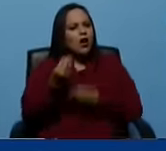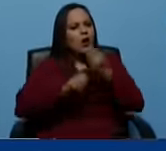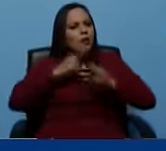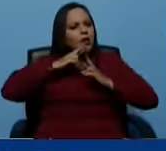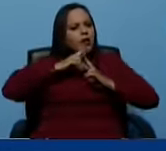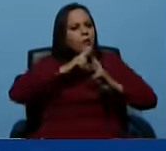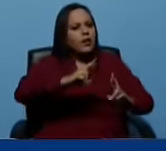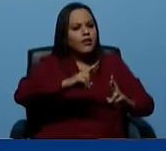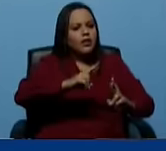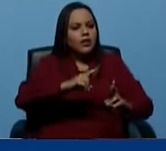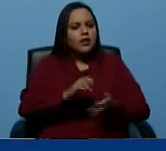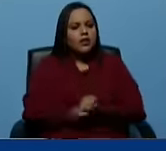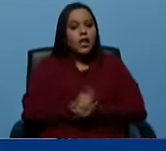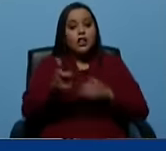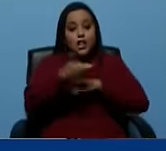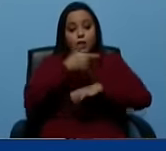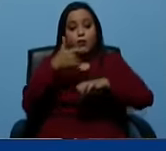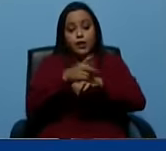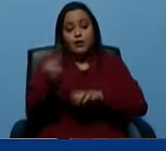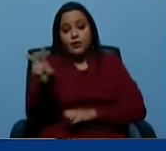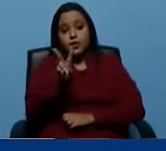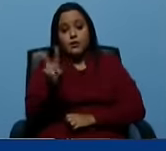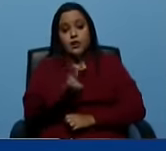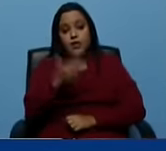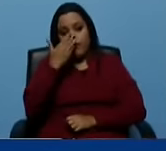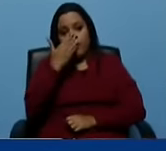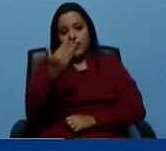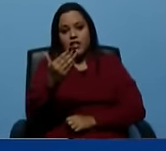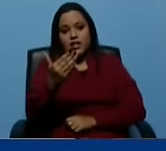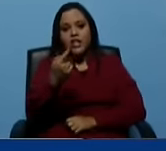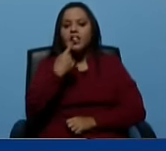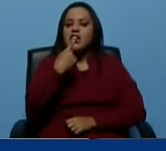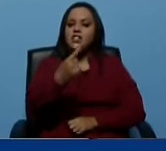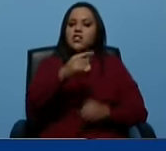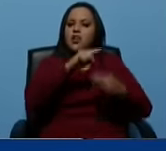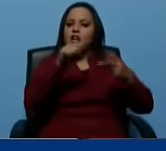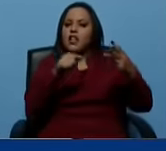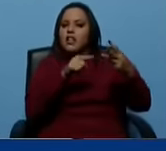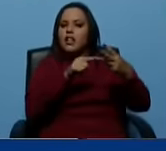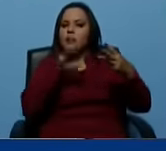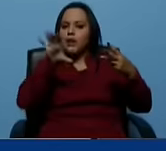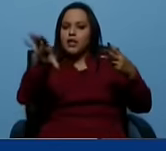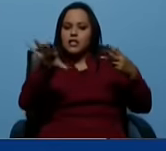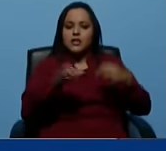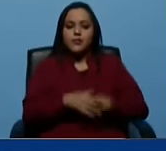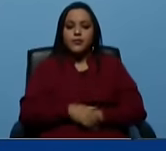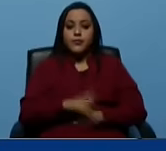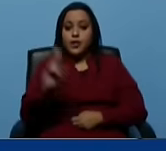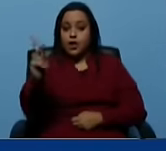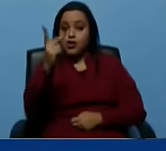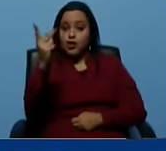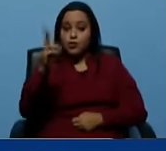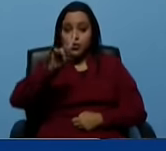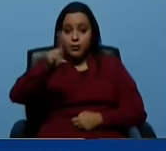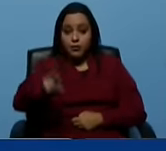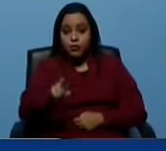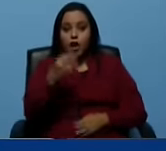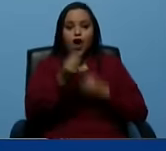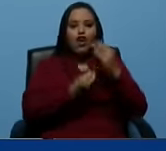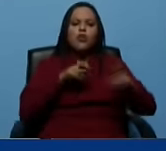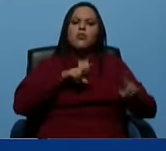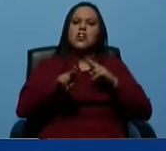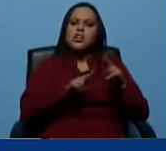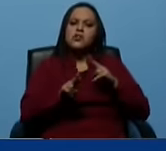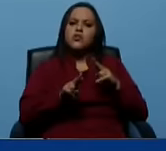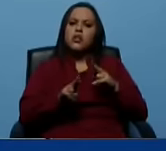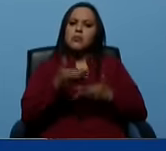este caso la respuesta del gobierno venezolano, sobre lo que han dicho estos tres países. En segundo lugar, ¿cómo están las relaciones